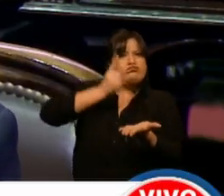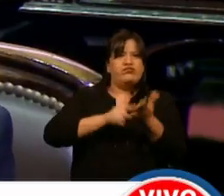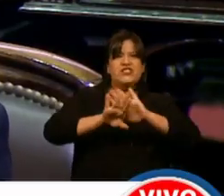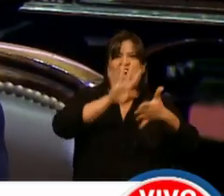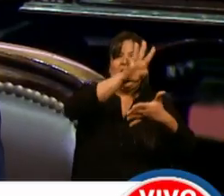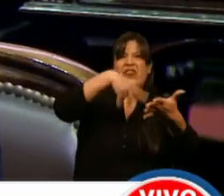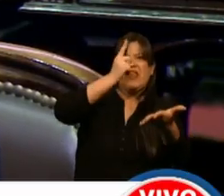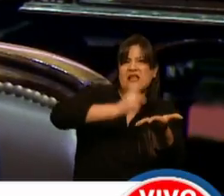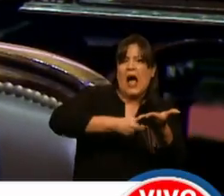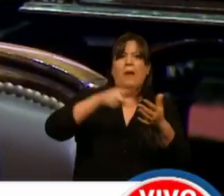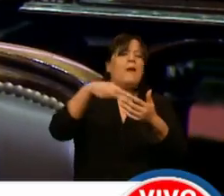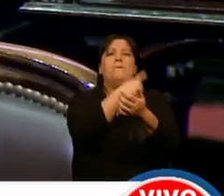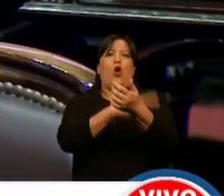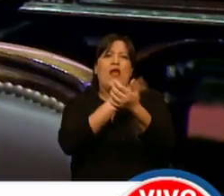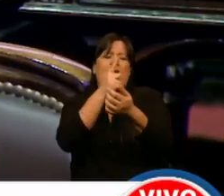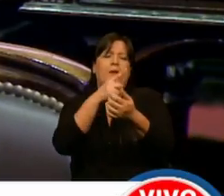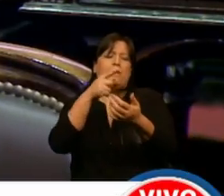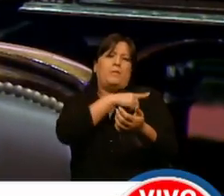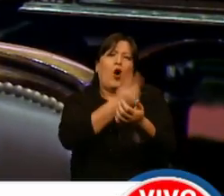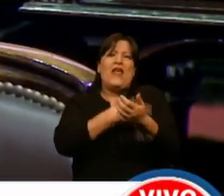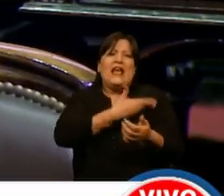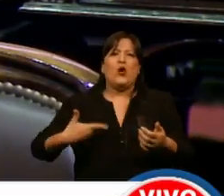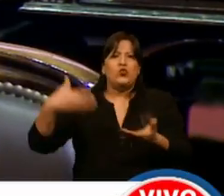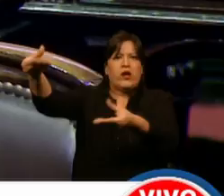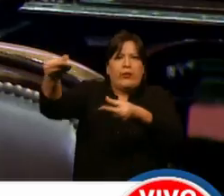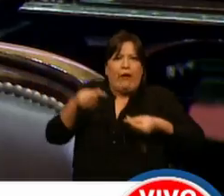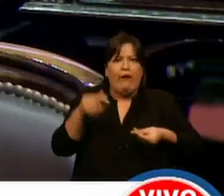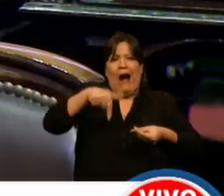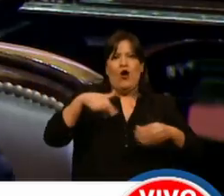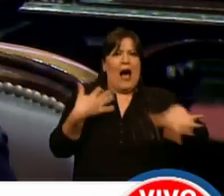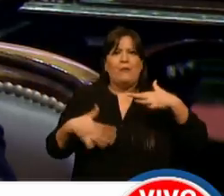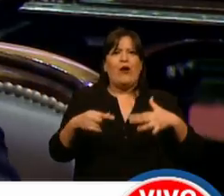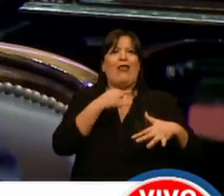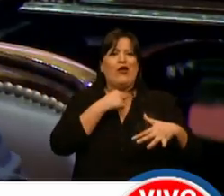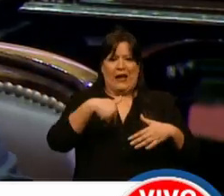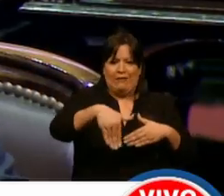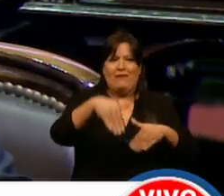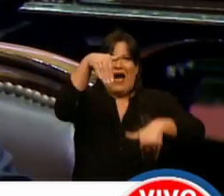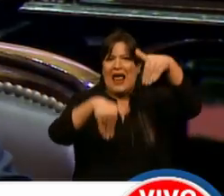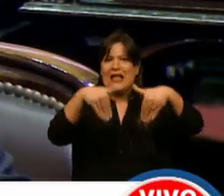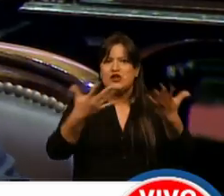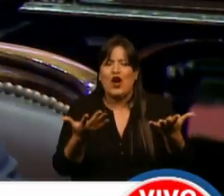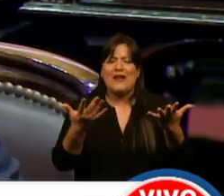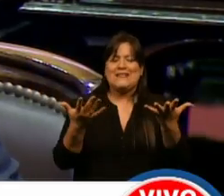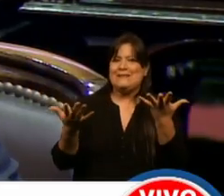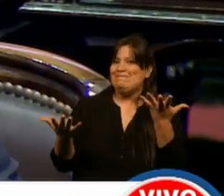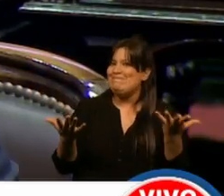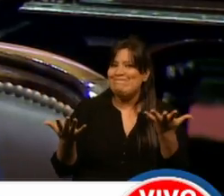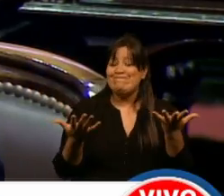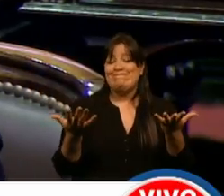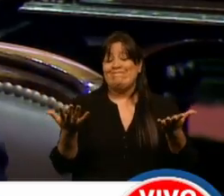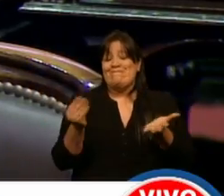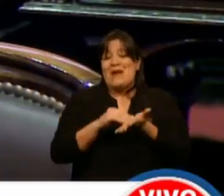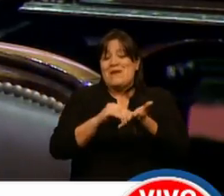vinieron del poder ejecutivo y ahora estamos apurados por las elecciones y lo es mucho más